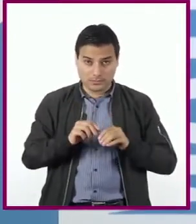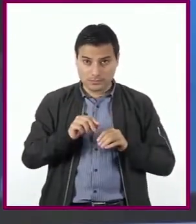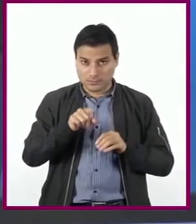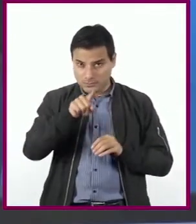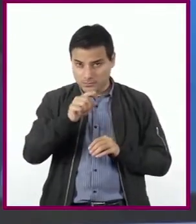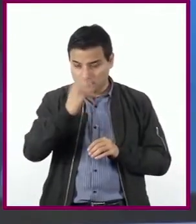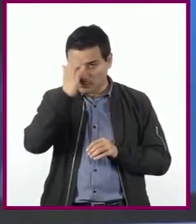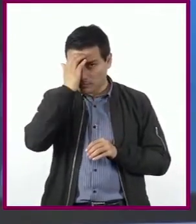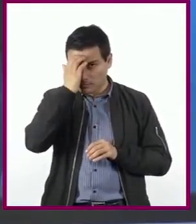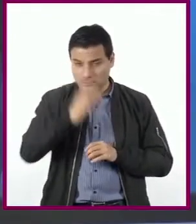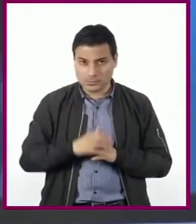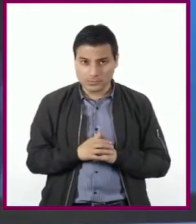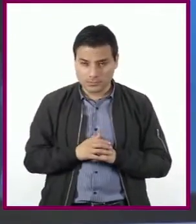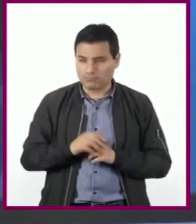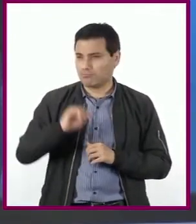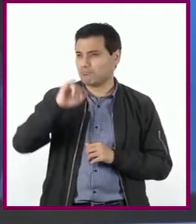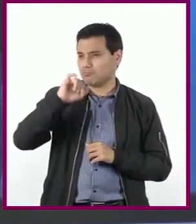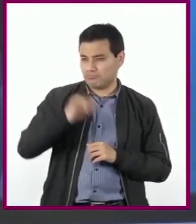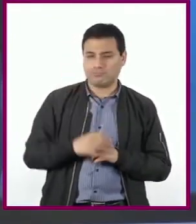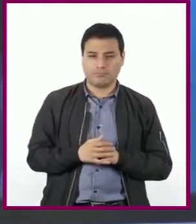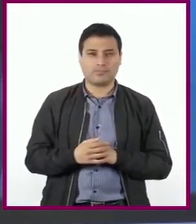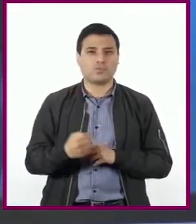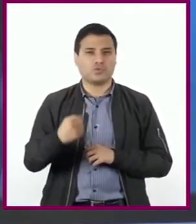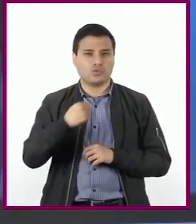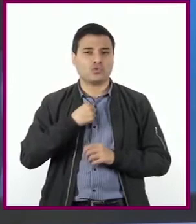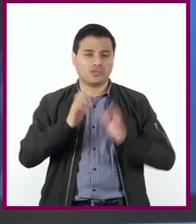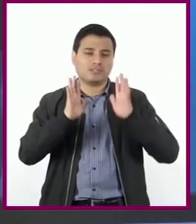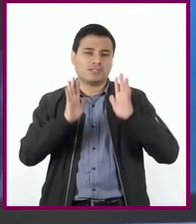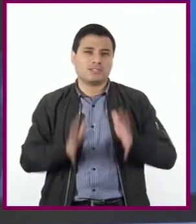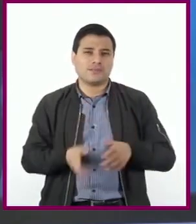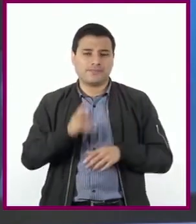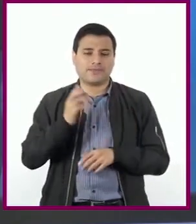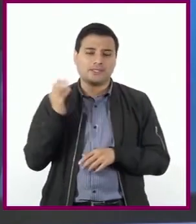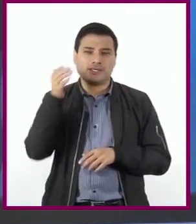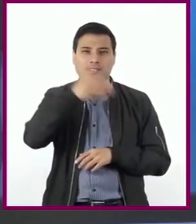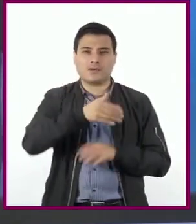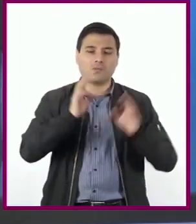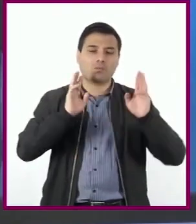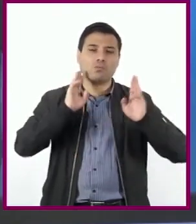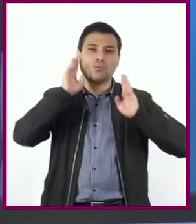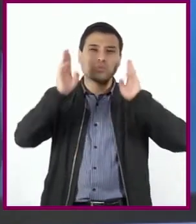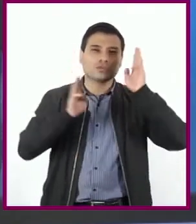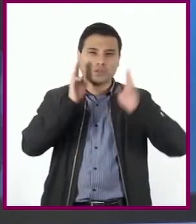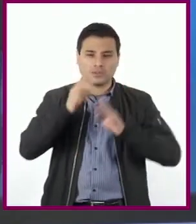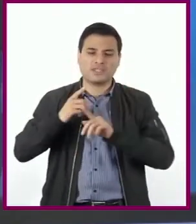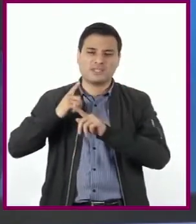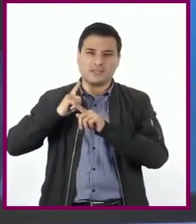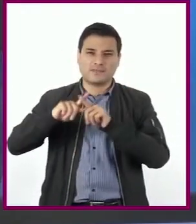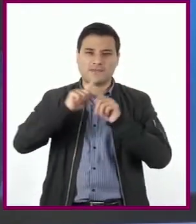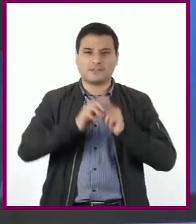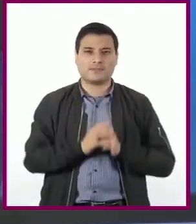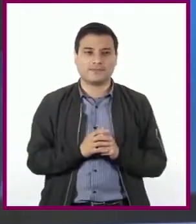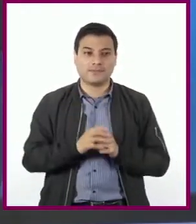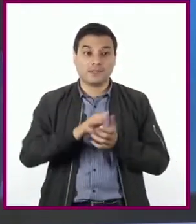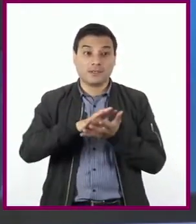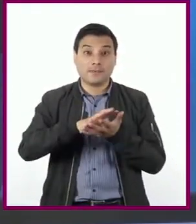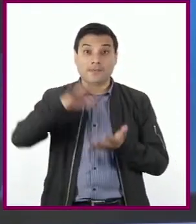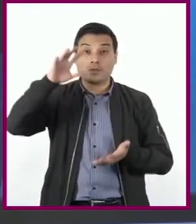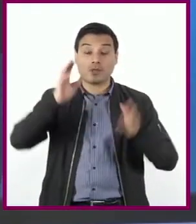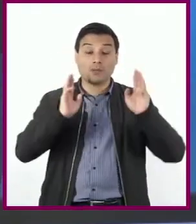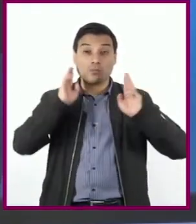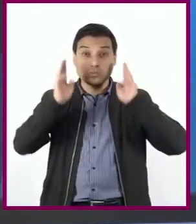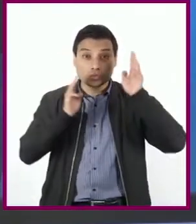viven? Sí, en mi caso he visitado algunos museos del territorio nacional y en la mayoría de ellos